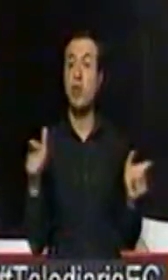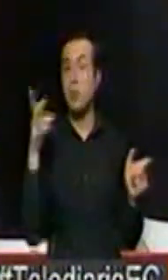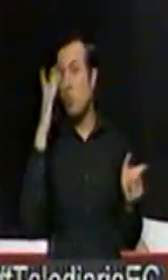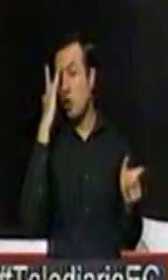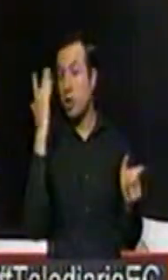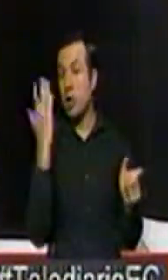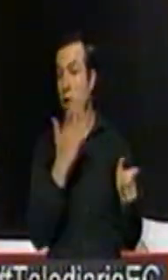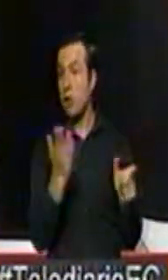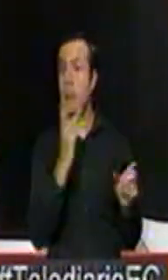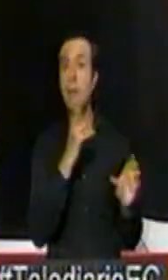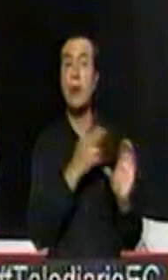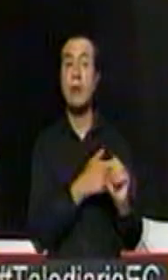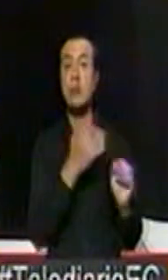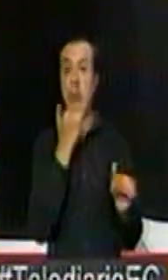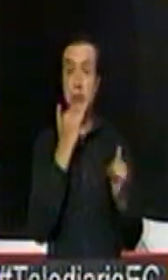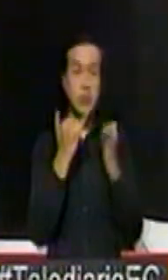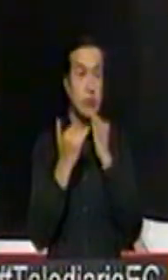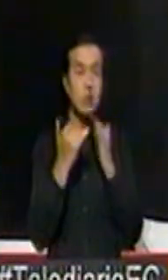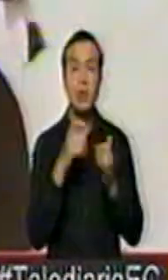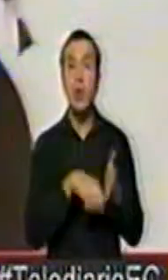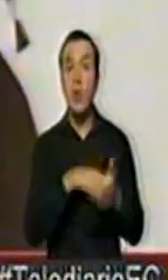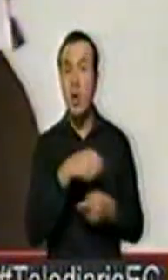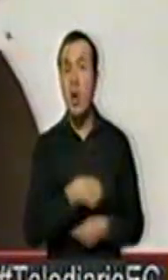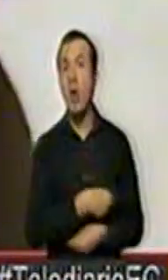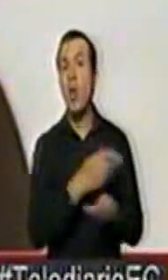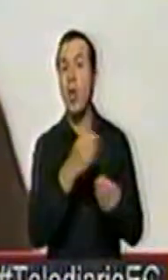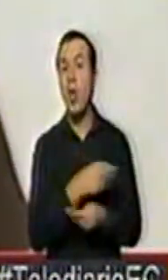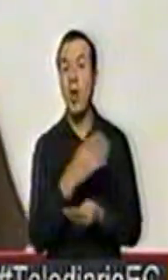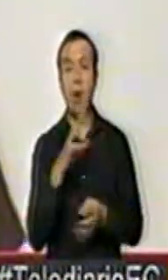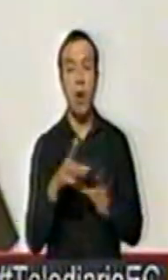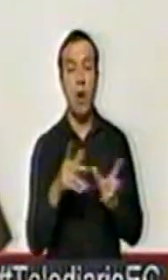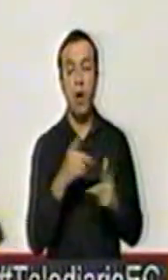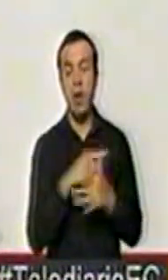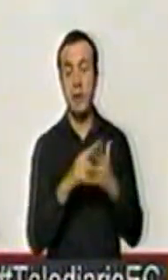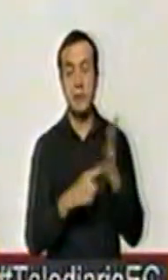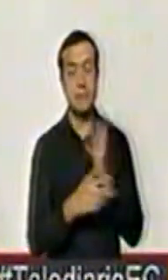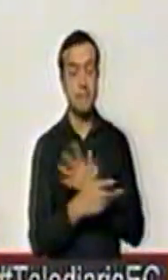participado en la entrega irregular de estos contratos. Olga Velasco, Medios Públicos.